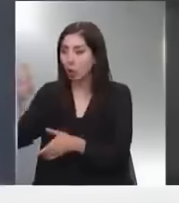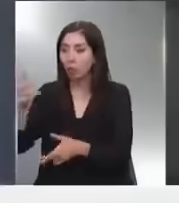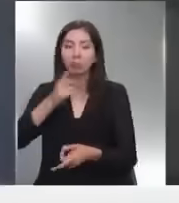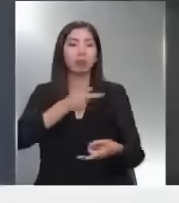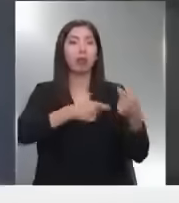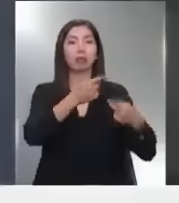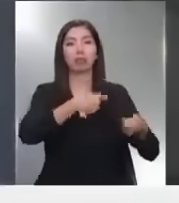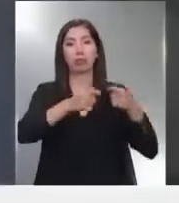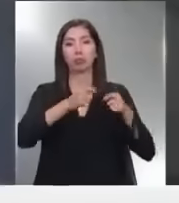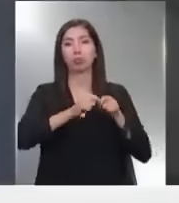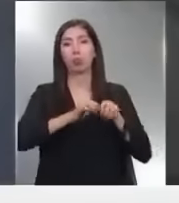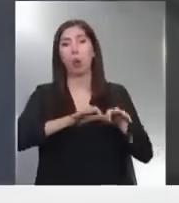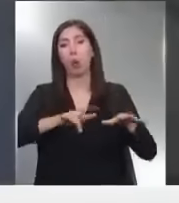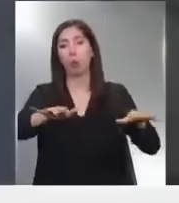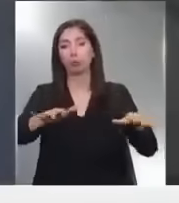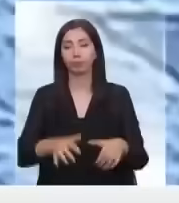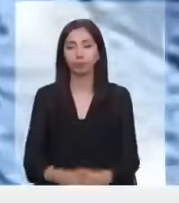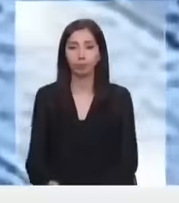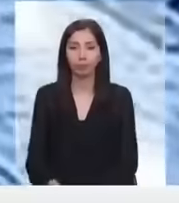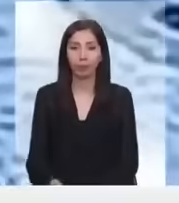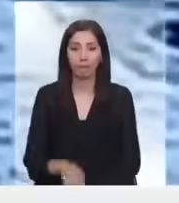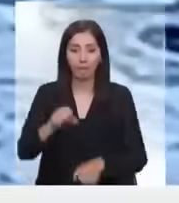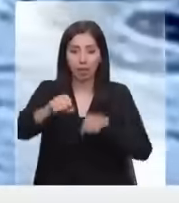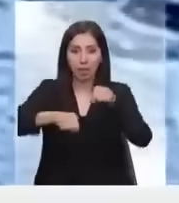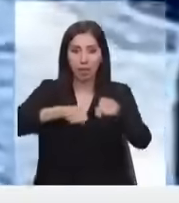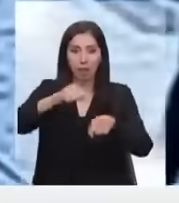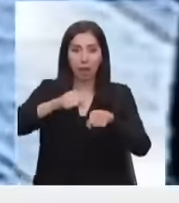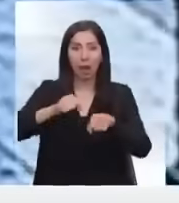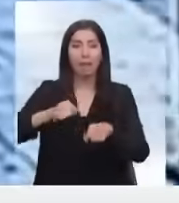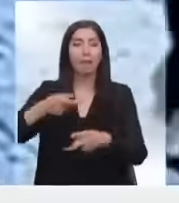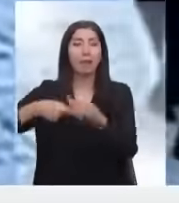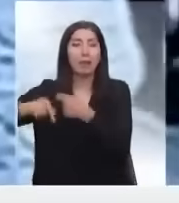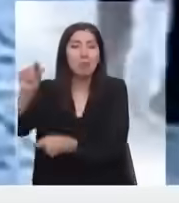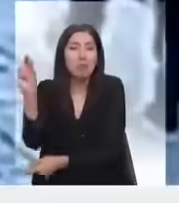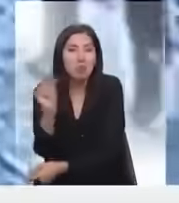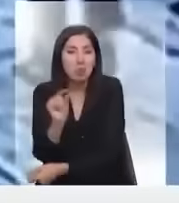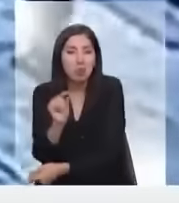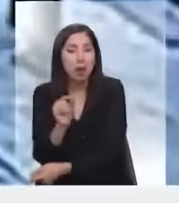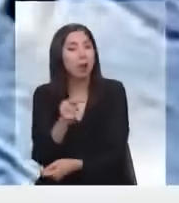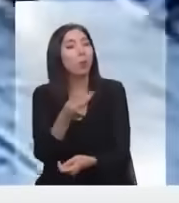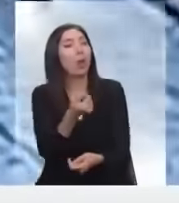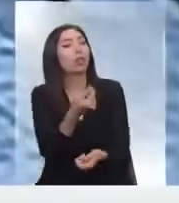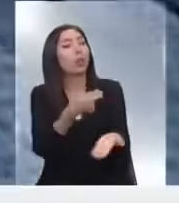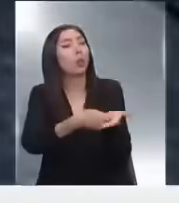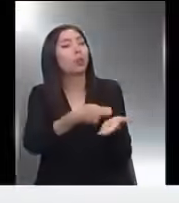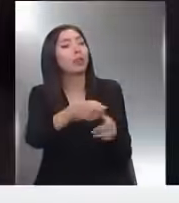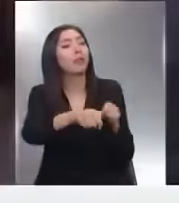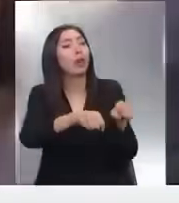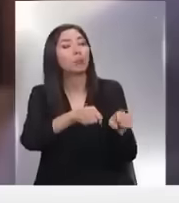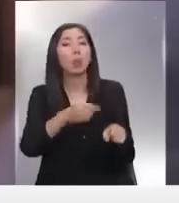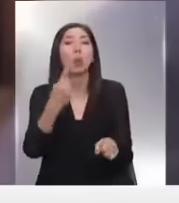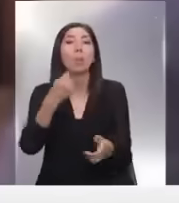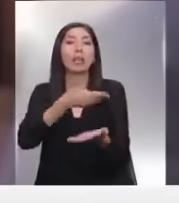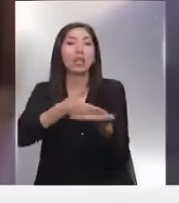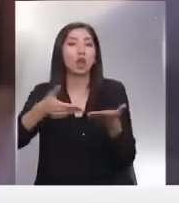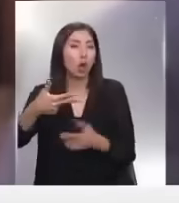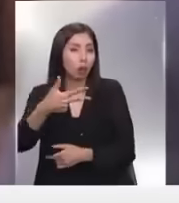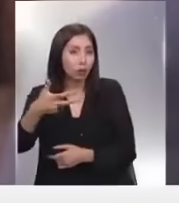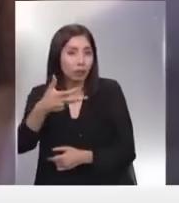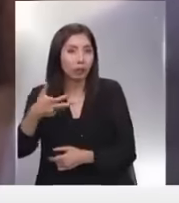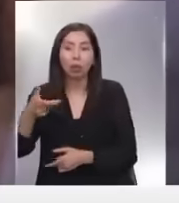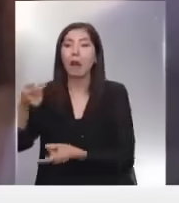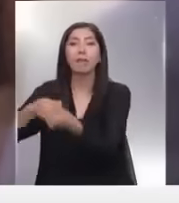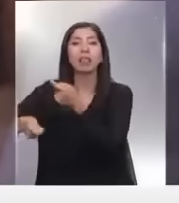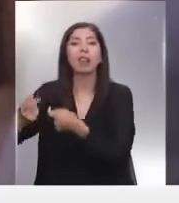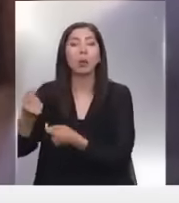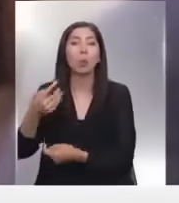control. La bicicleta la están vendiendo en un cuarto de lo que vale. ¿Cuánto sale la bicicleta? Aproximadamente 1.800.000. ¿Y a cuánto la estaban